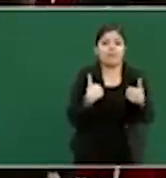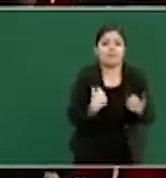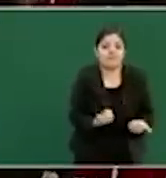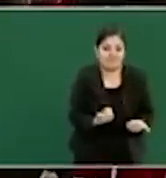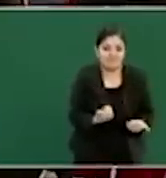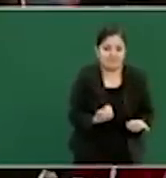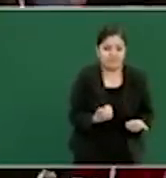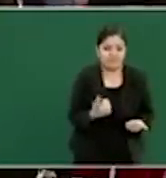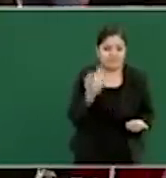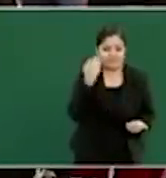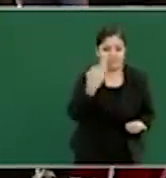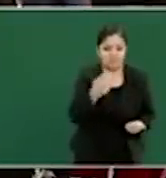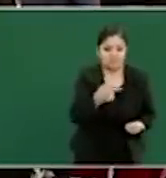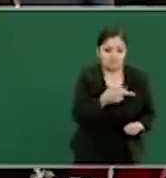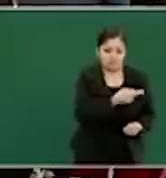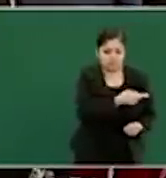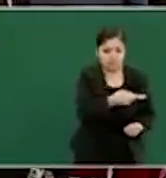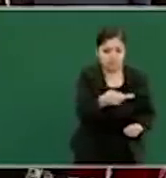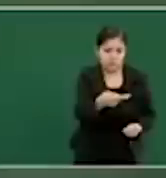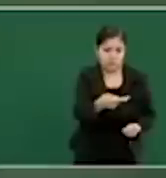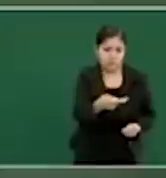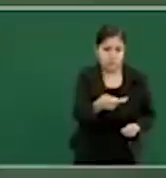circunstancias. Ustedes son